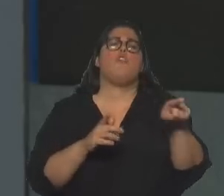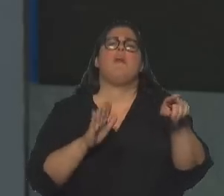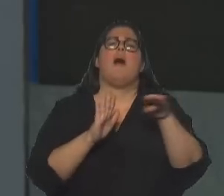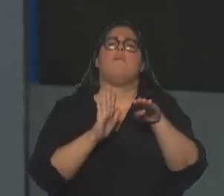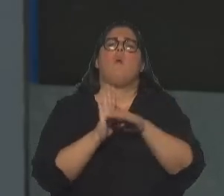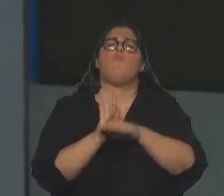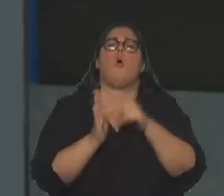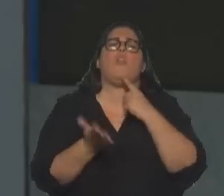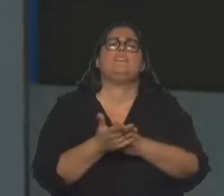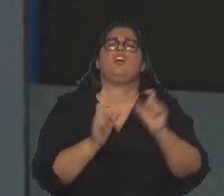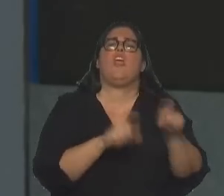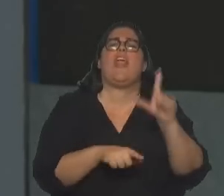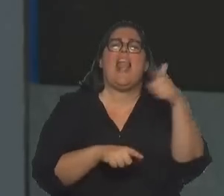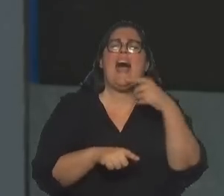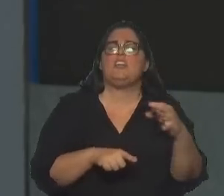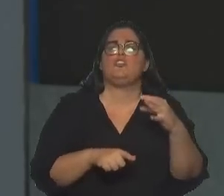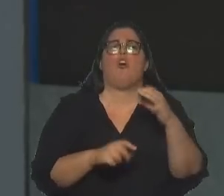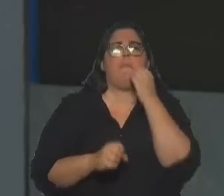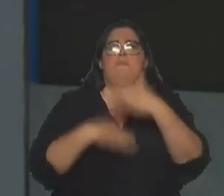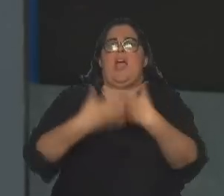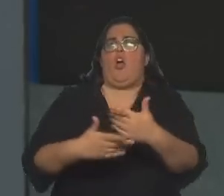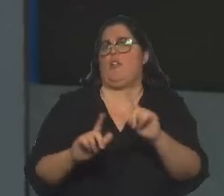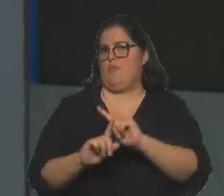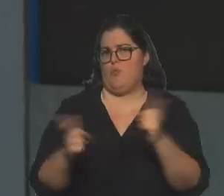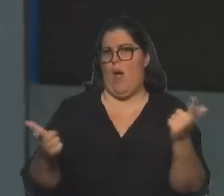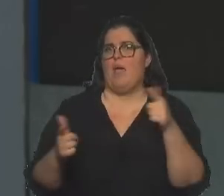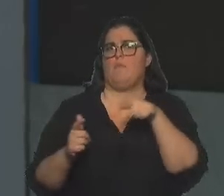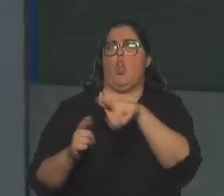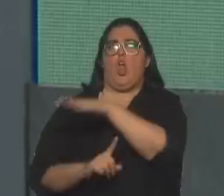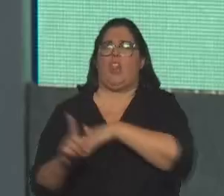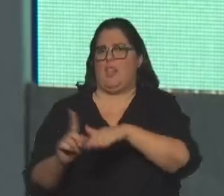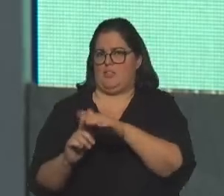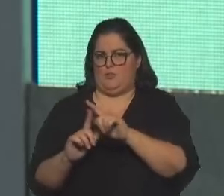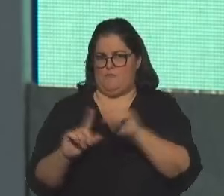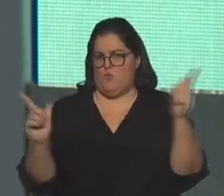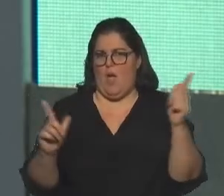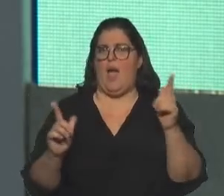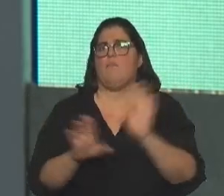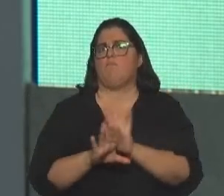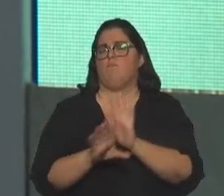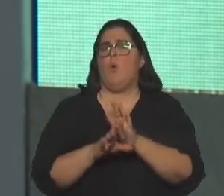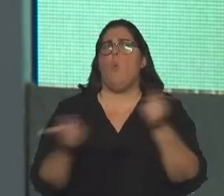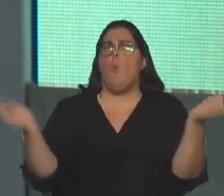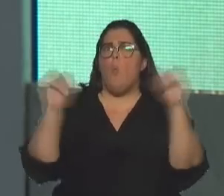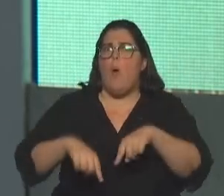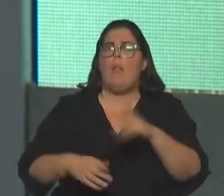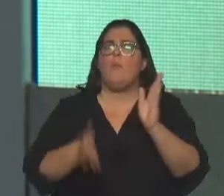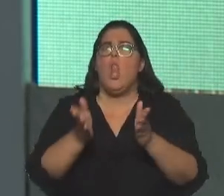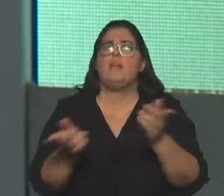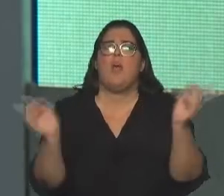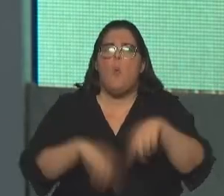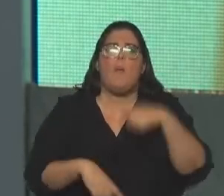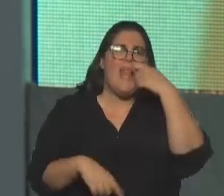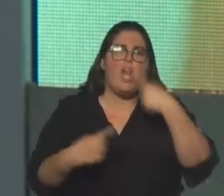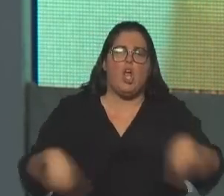no hicieron nada bueno por mejorar esa situación. De hecho, bueno, volvió la violencia, el narcotráfico,